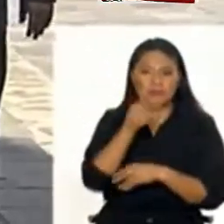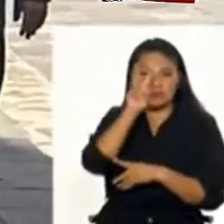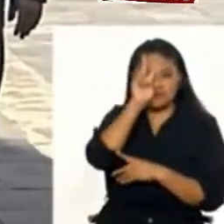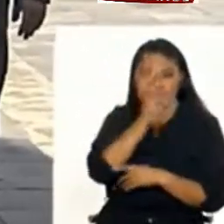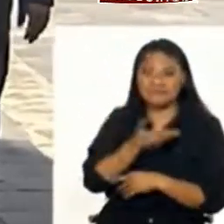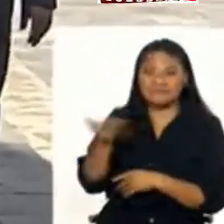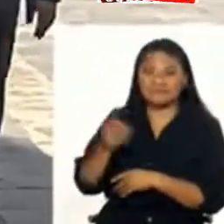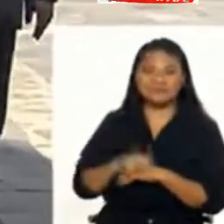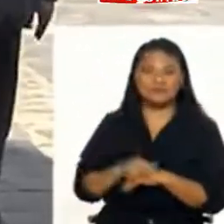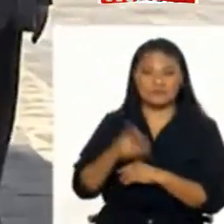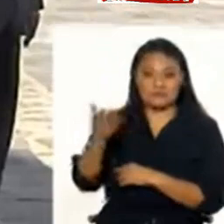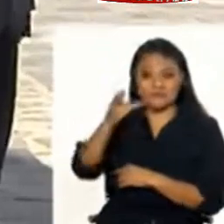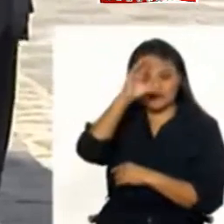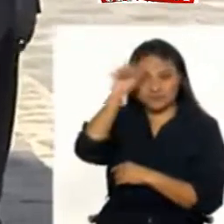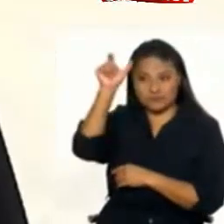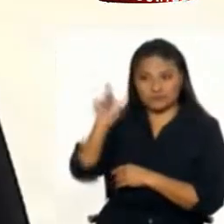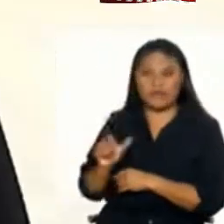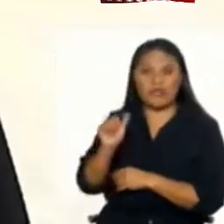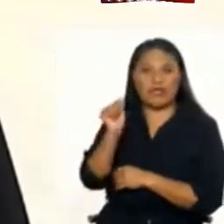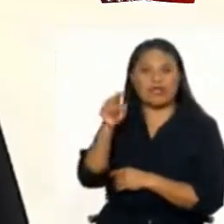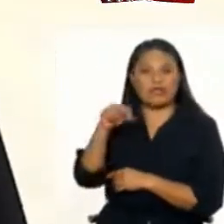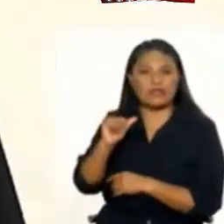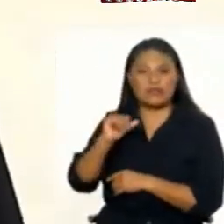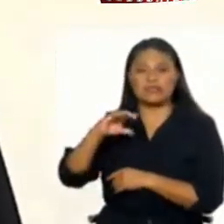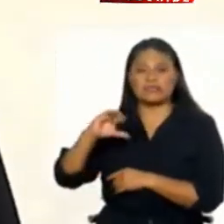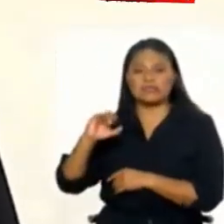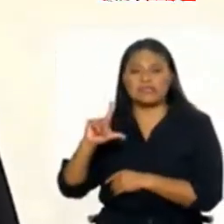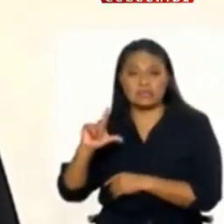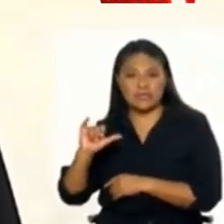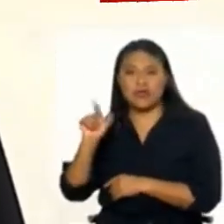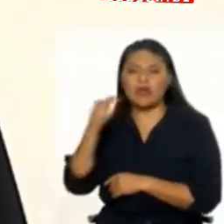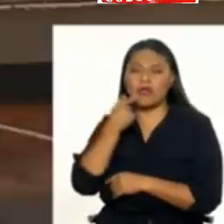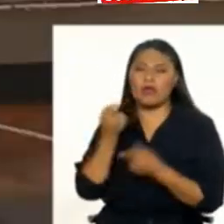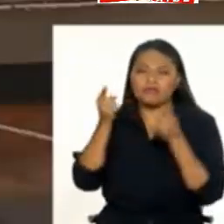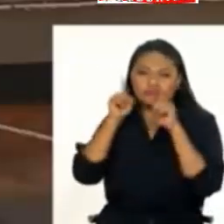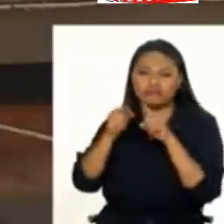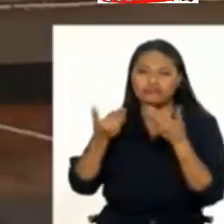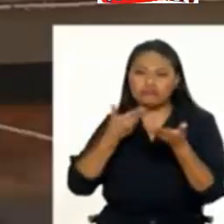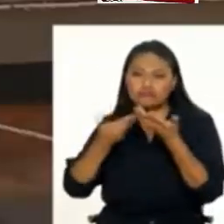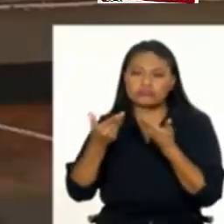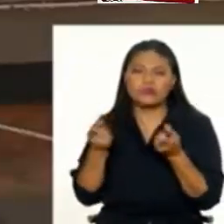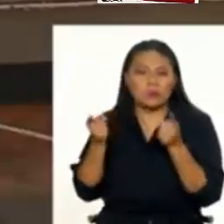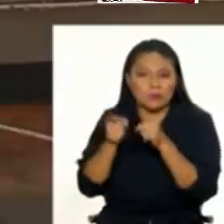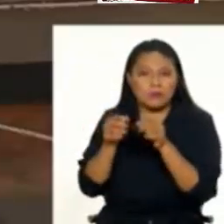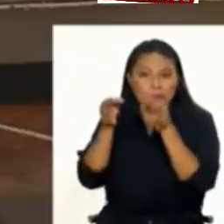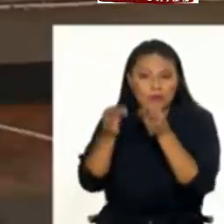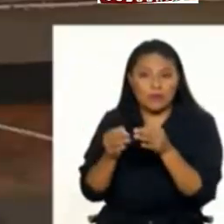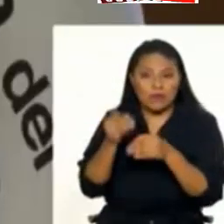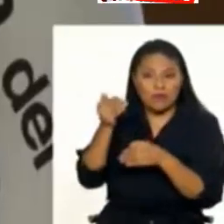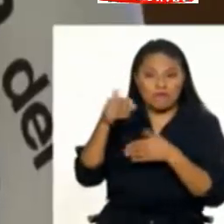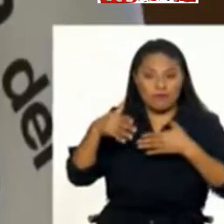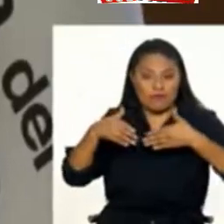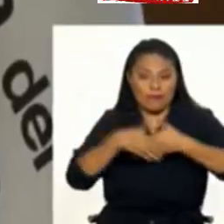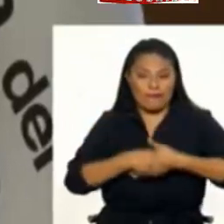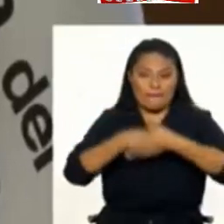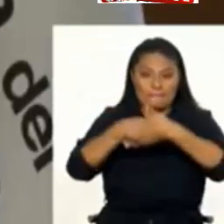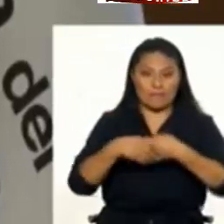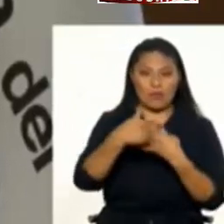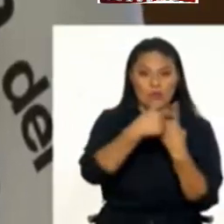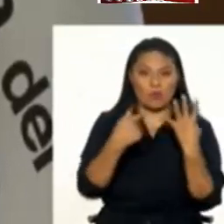Por su parte, la canciller Ana Cecilia Gervasi resaltó el diálogo para alcanzar este fin y que en la Alianza del Pacífico no primen